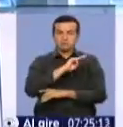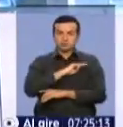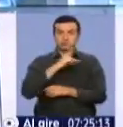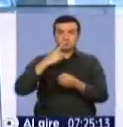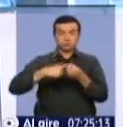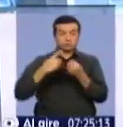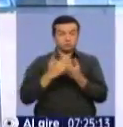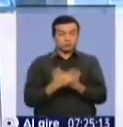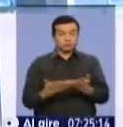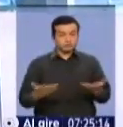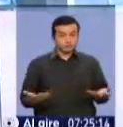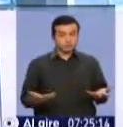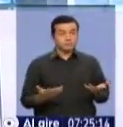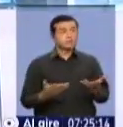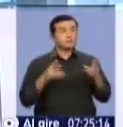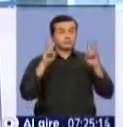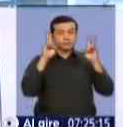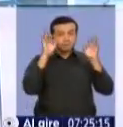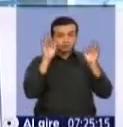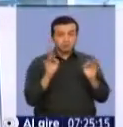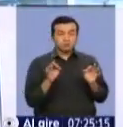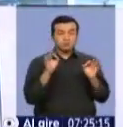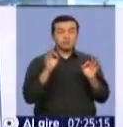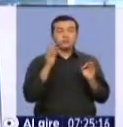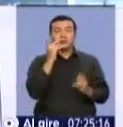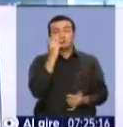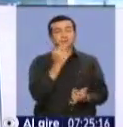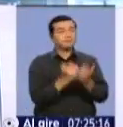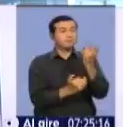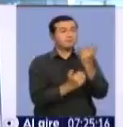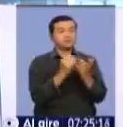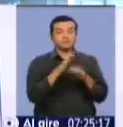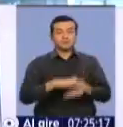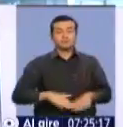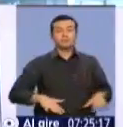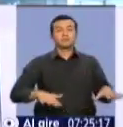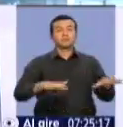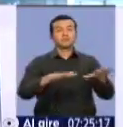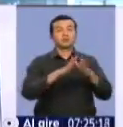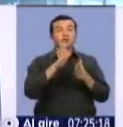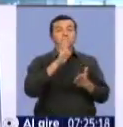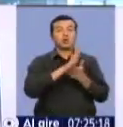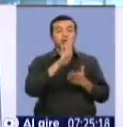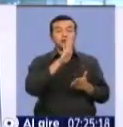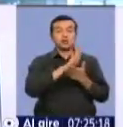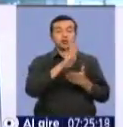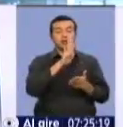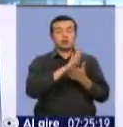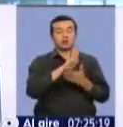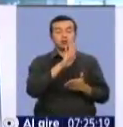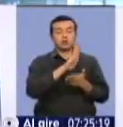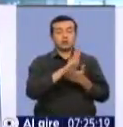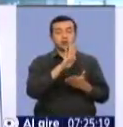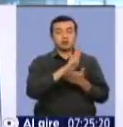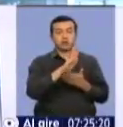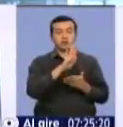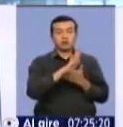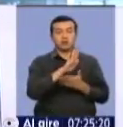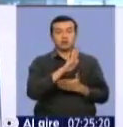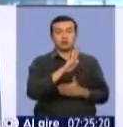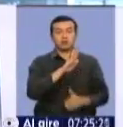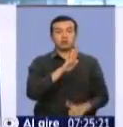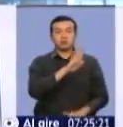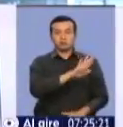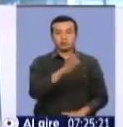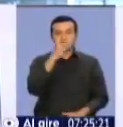Metropolitano de Quito, a propósito del incendio en la unidad ejecutiva, en la unidad ejecutiva